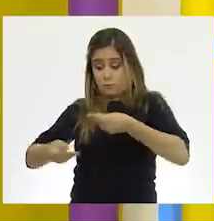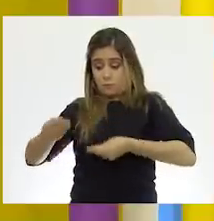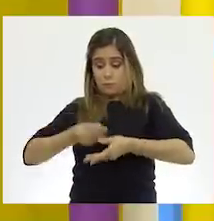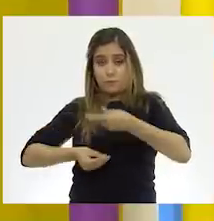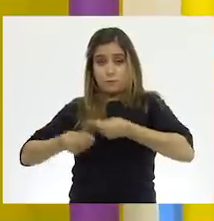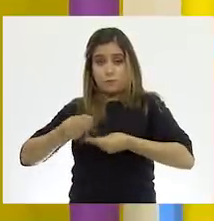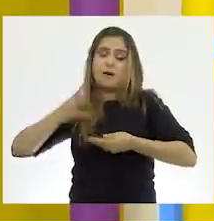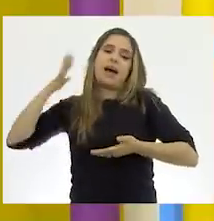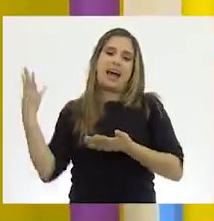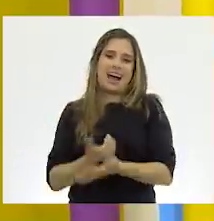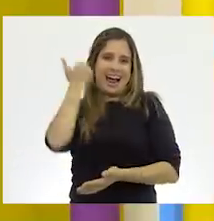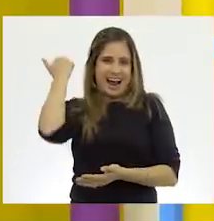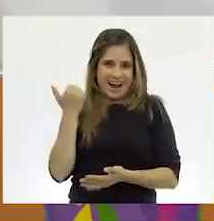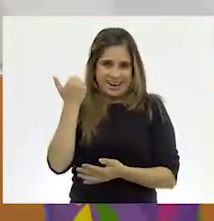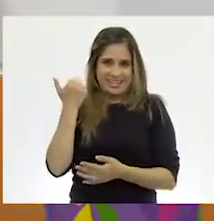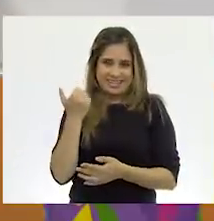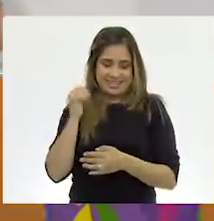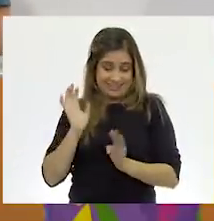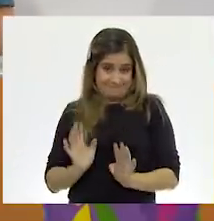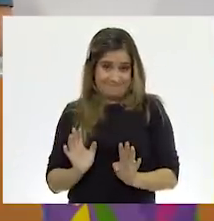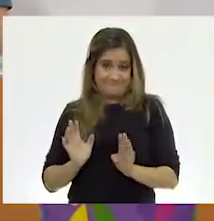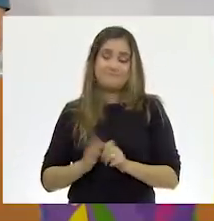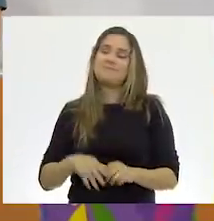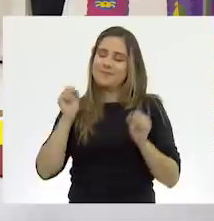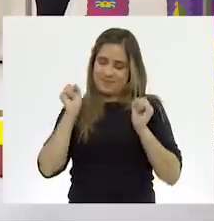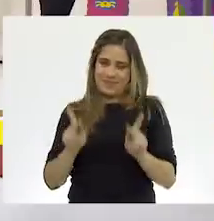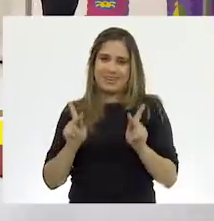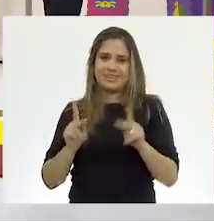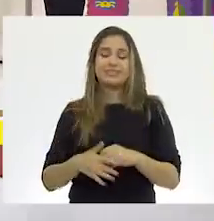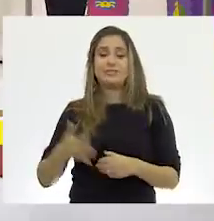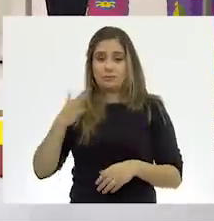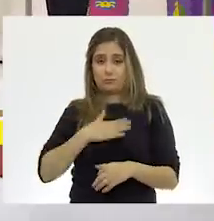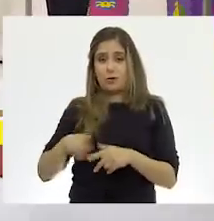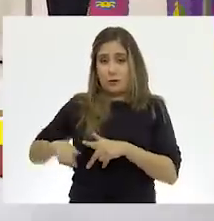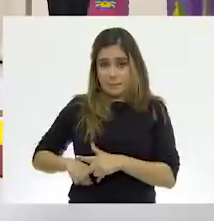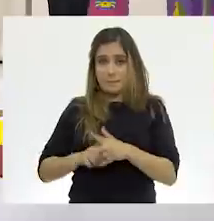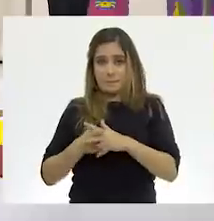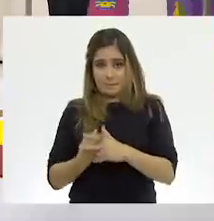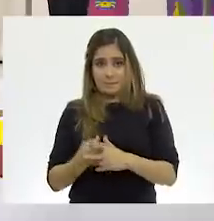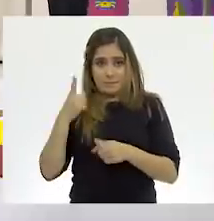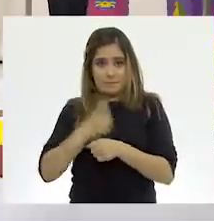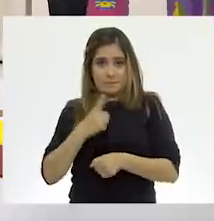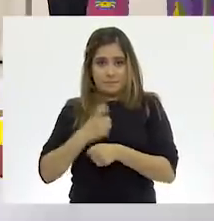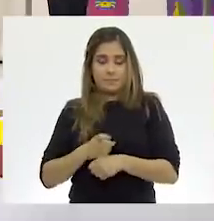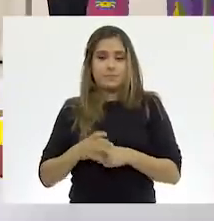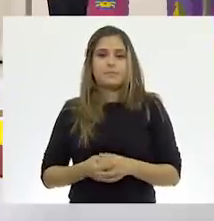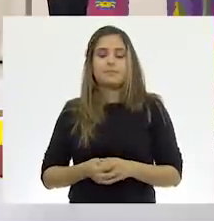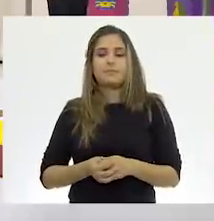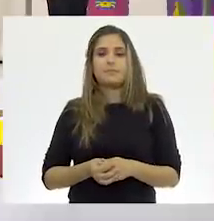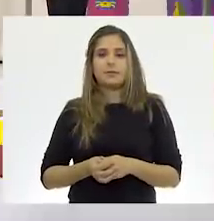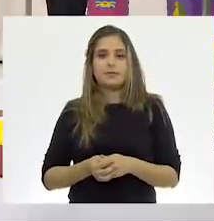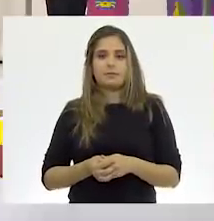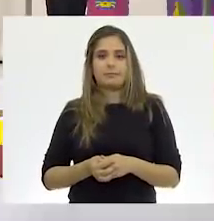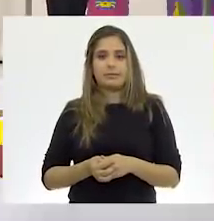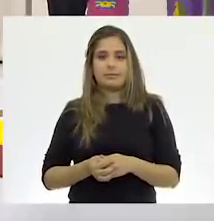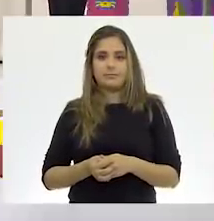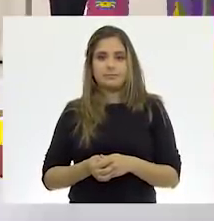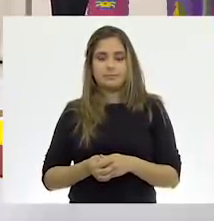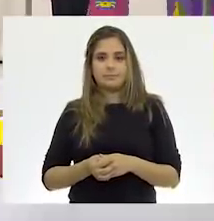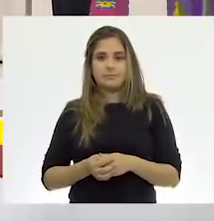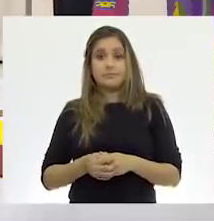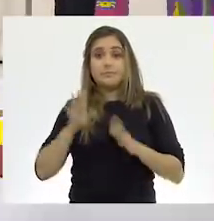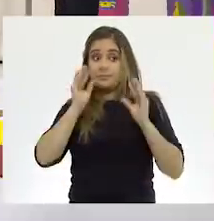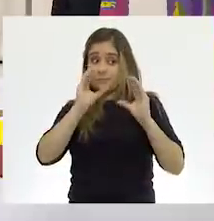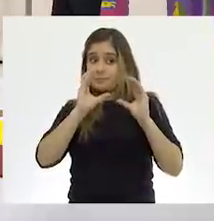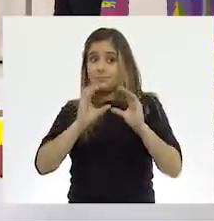5 beneficios, gana. O más. O más. Perfecto. Yo empiezo entonces y yo quiero... Ten cuidado que no te